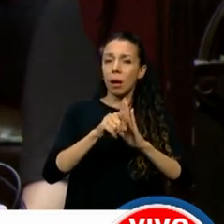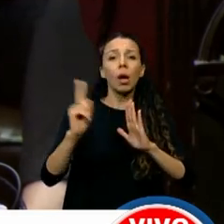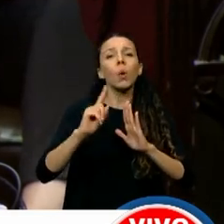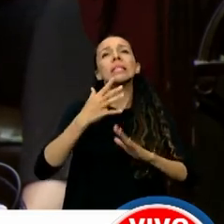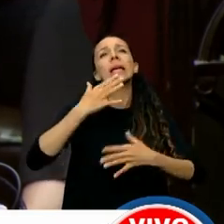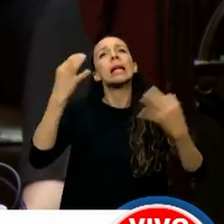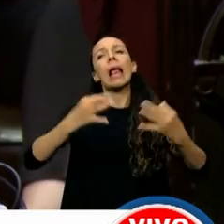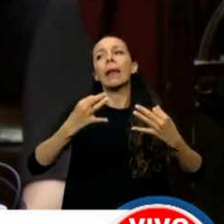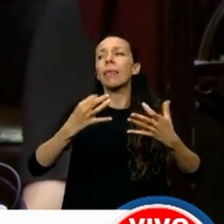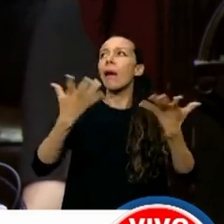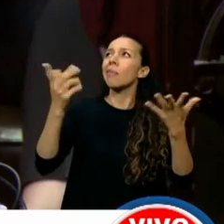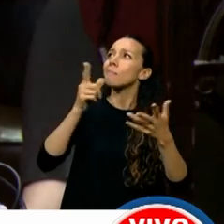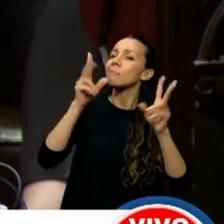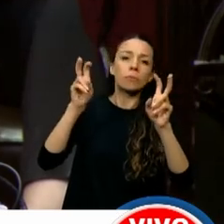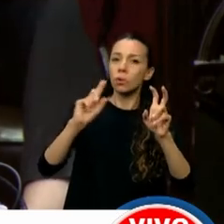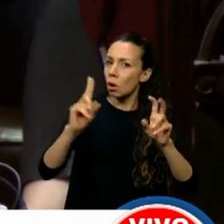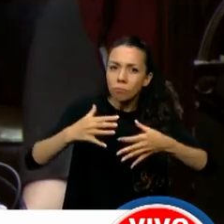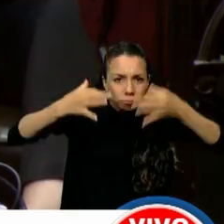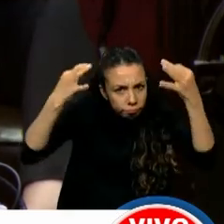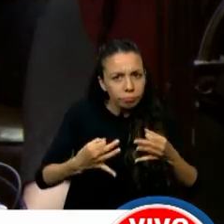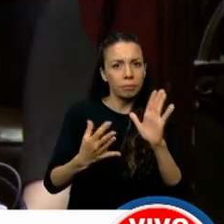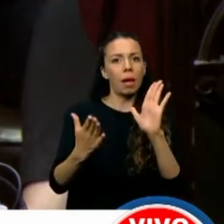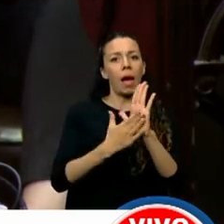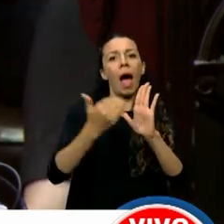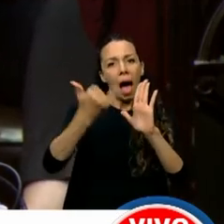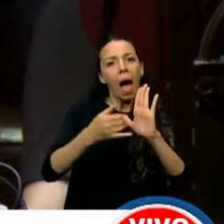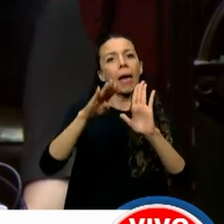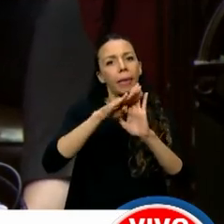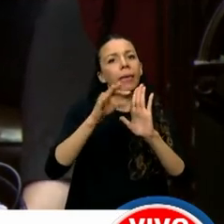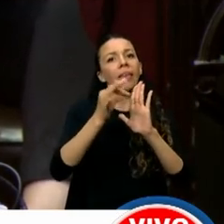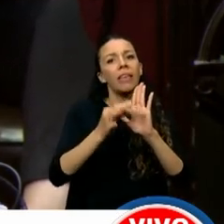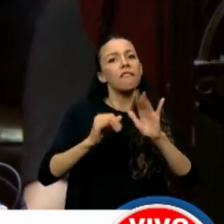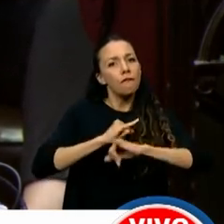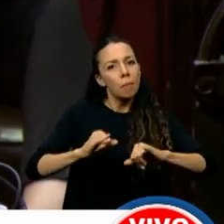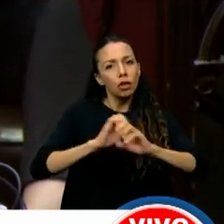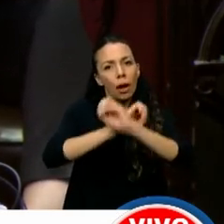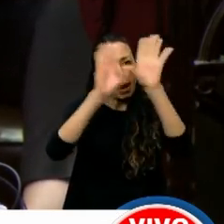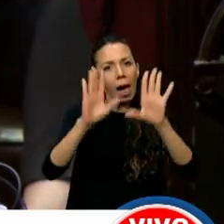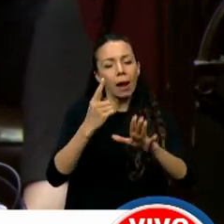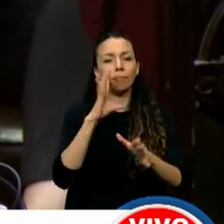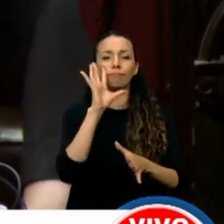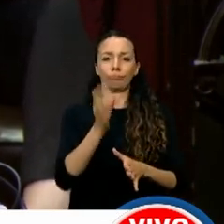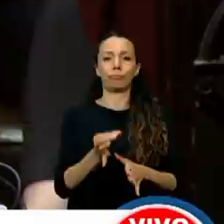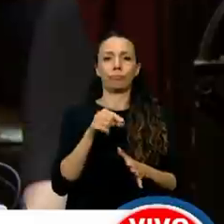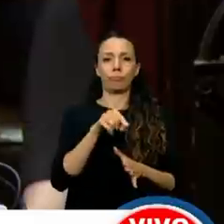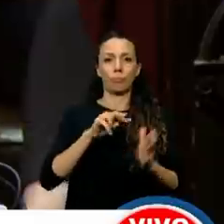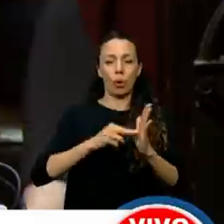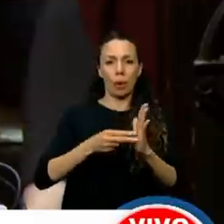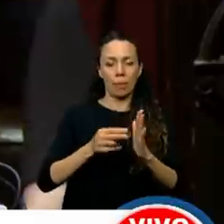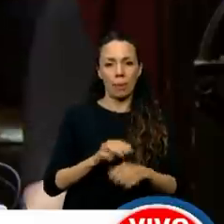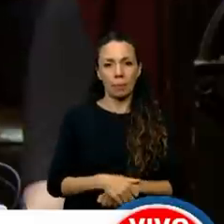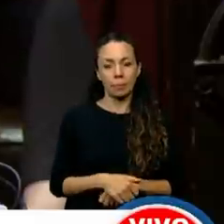notable con datos concretos quién me antecedió en la palabra y con quien tuvimos